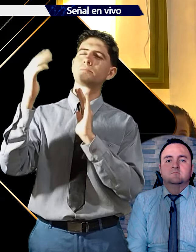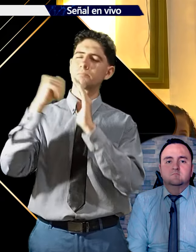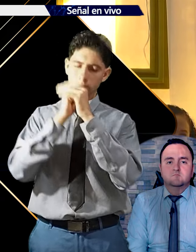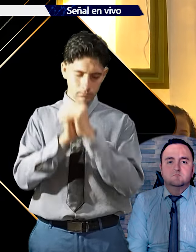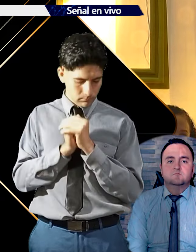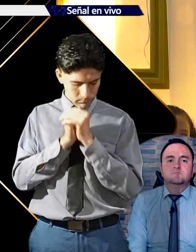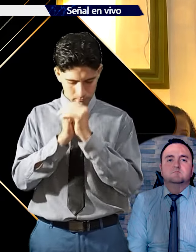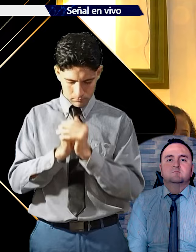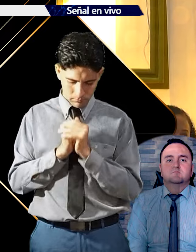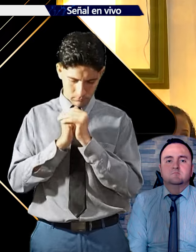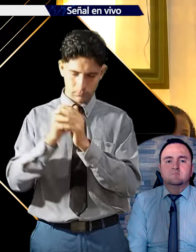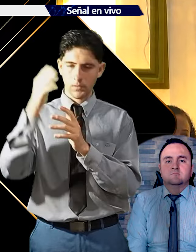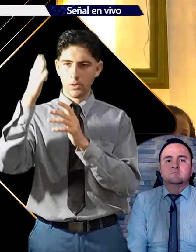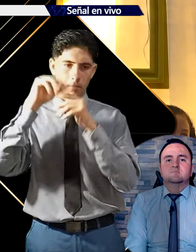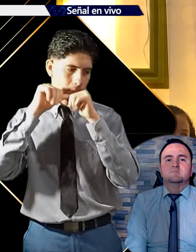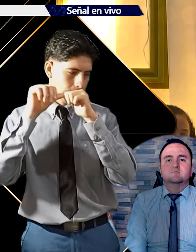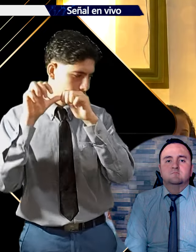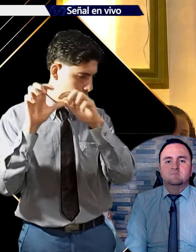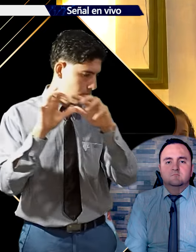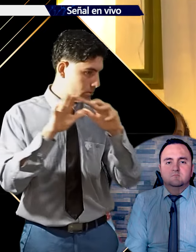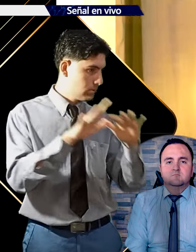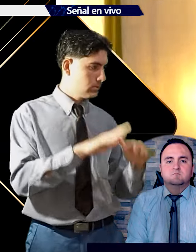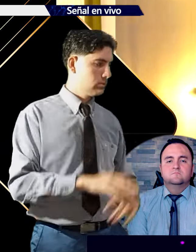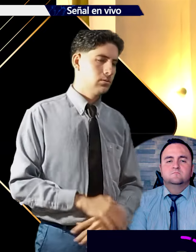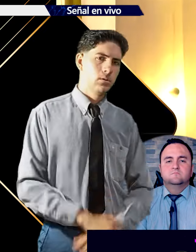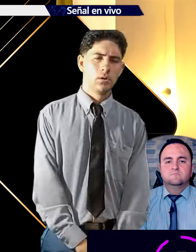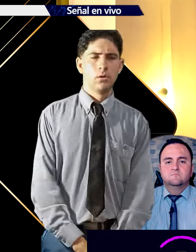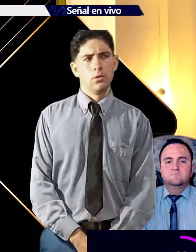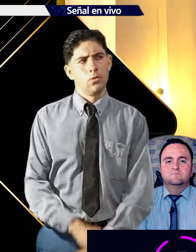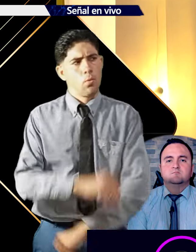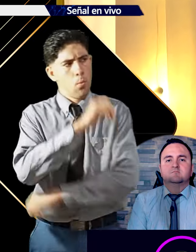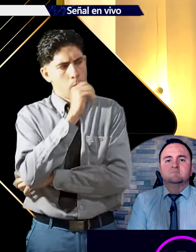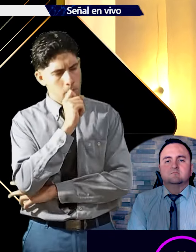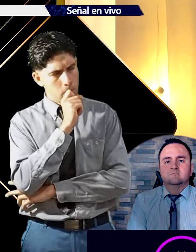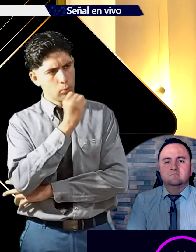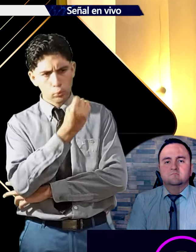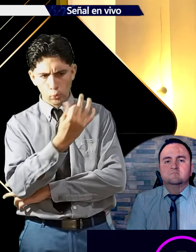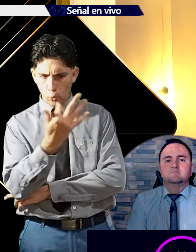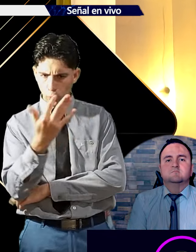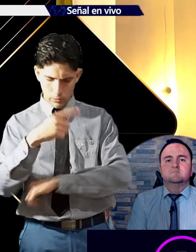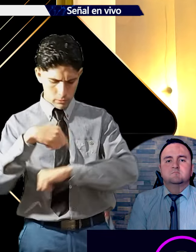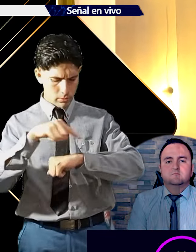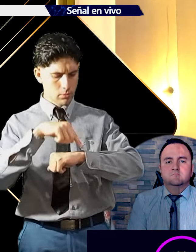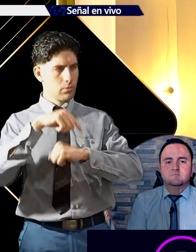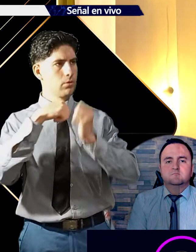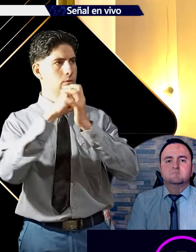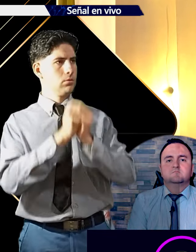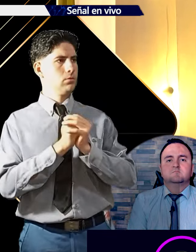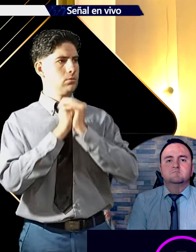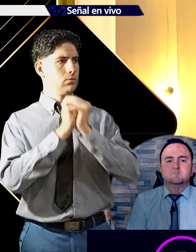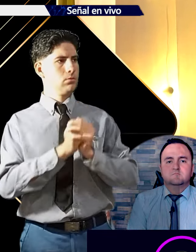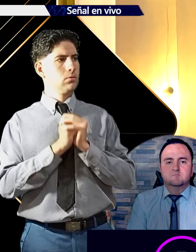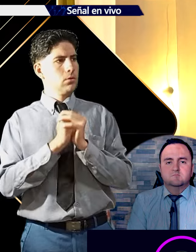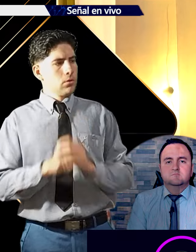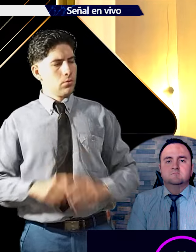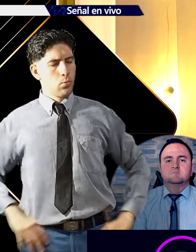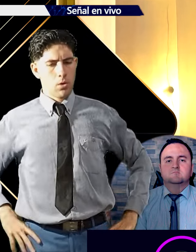arrodillado orando por el pueblo y orando para que Dios bendiga el culto. Yo le dije, todo eso ora mi